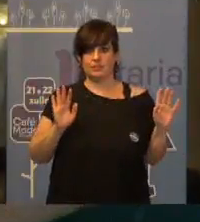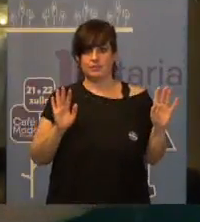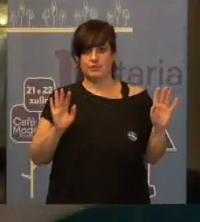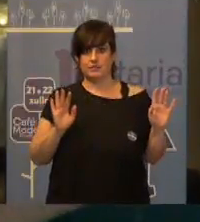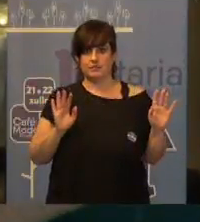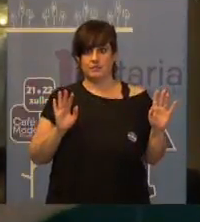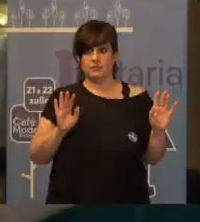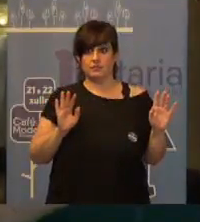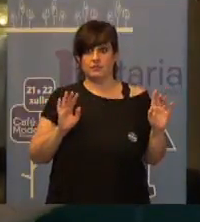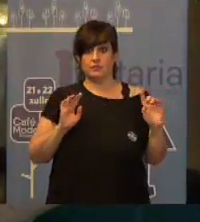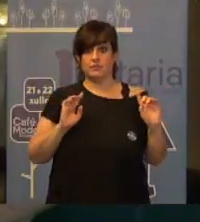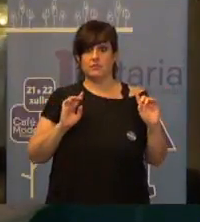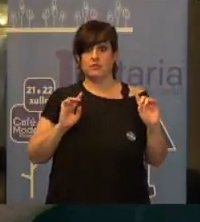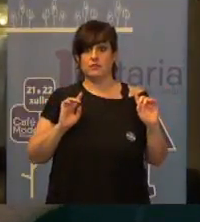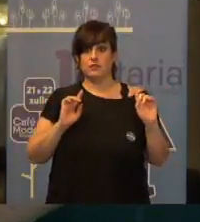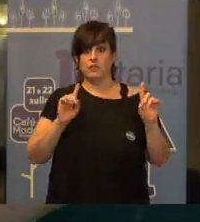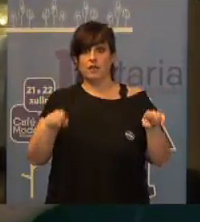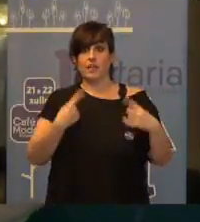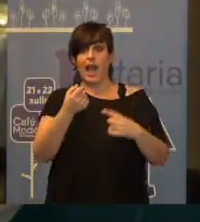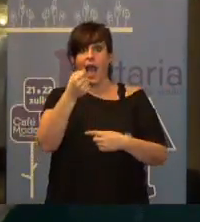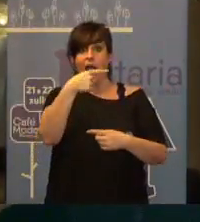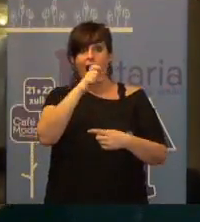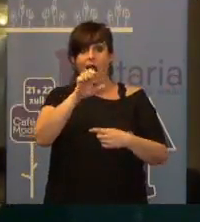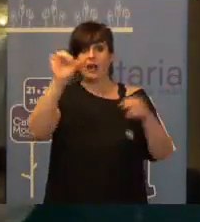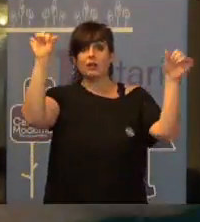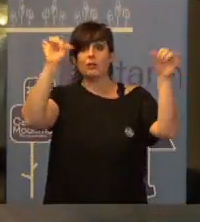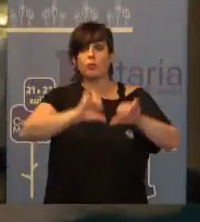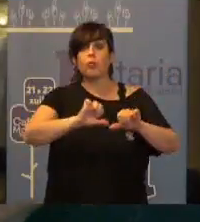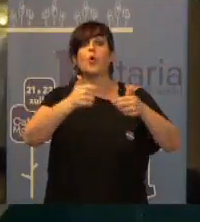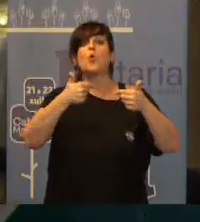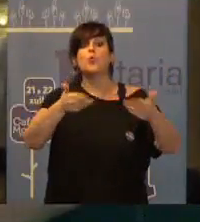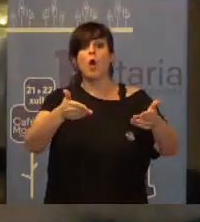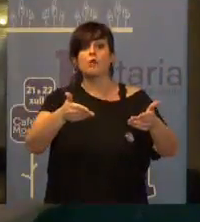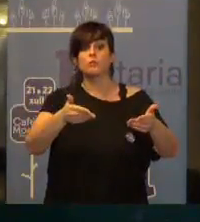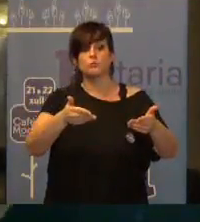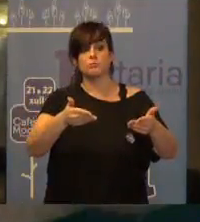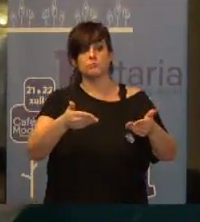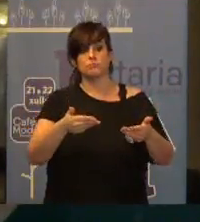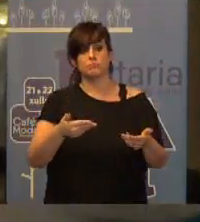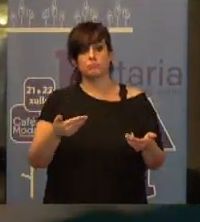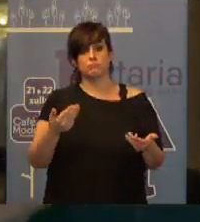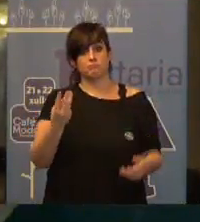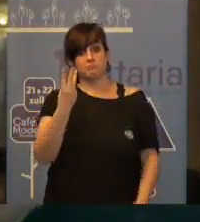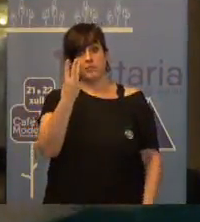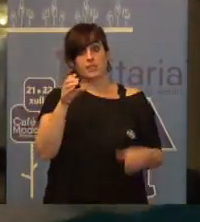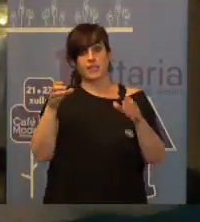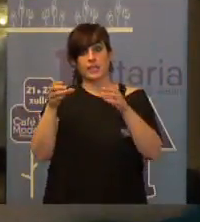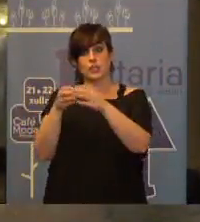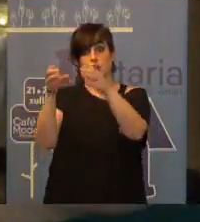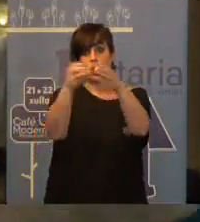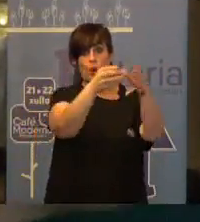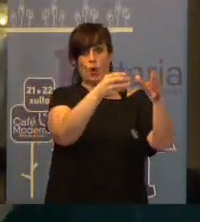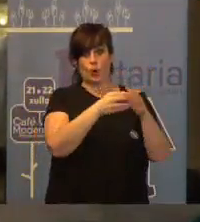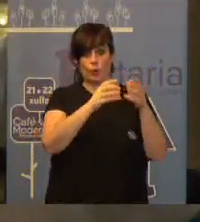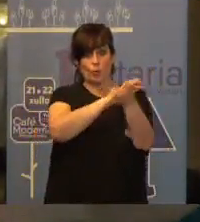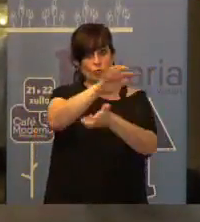Cando se empezou a vir abaixo Ague? Cando empezaron os líos entre os 3 partidos, porque naquel momento eran